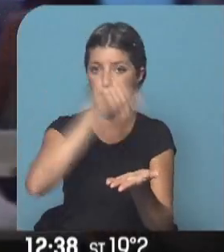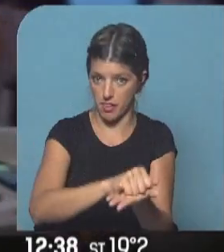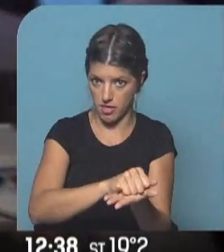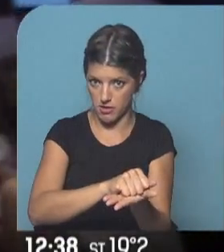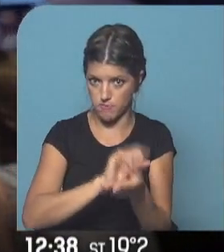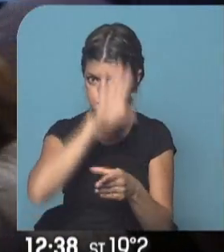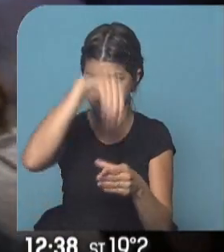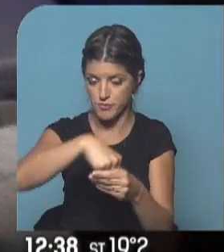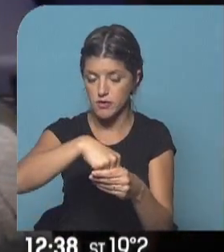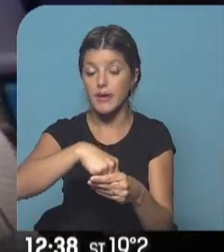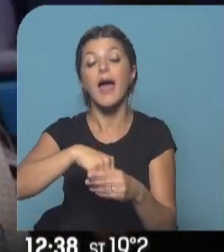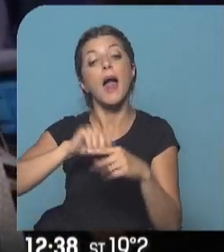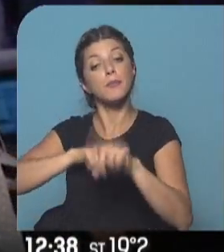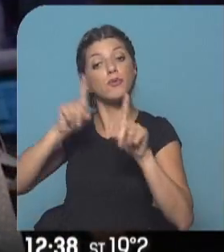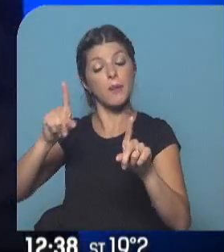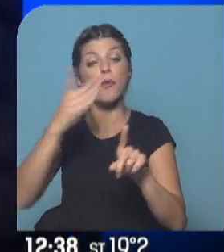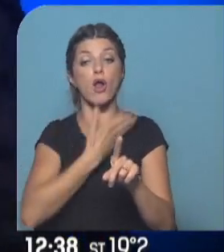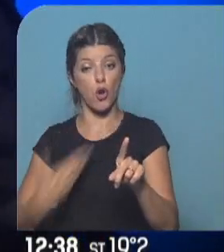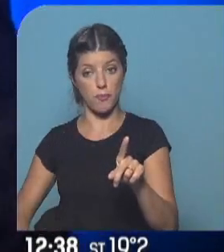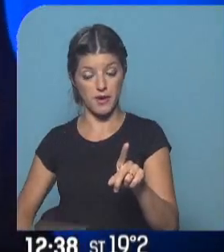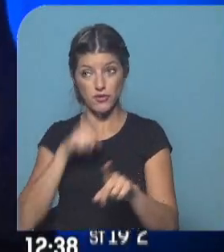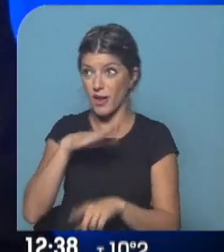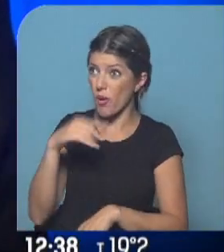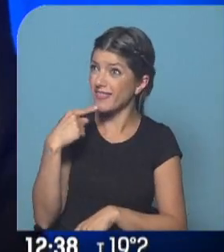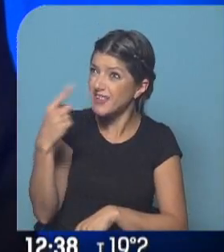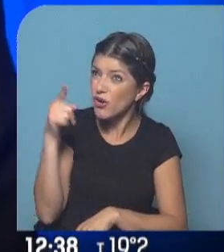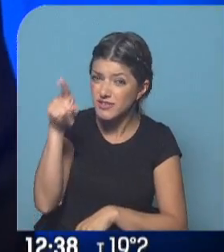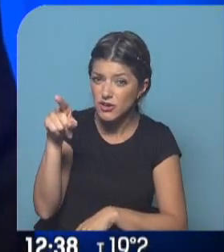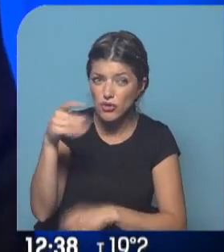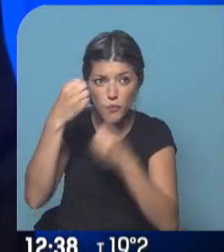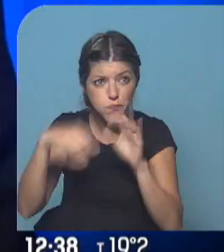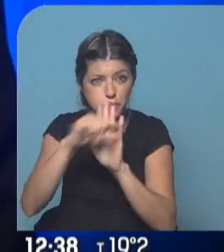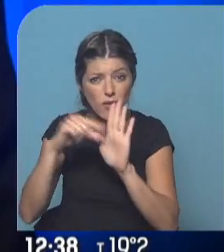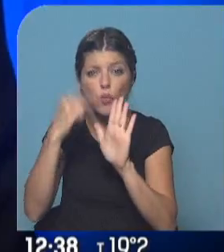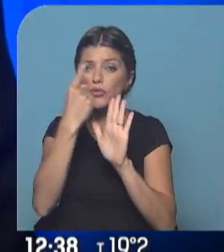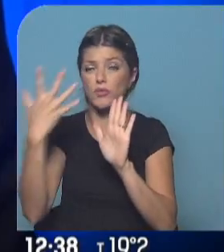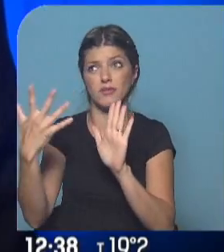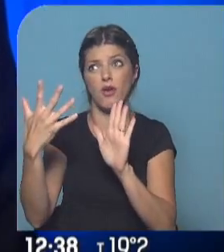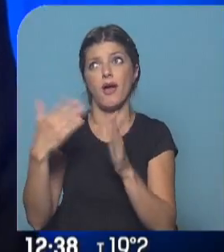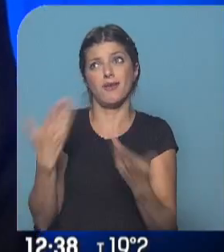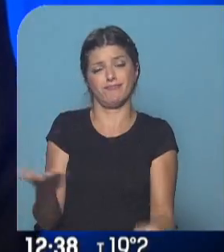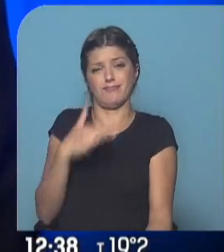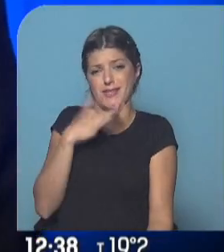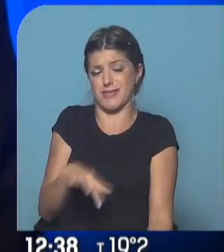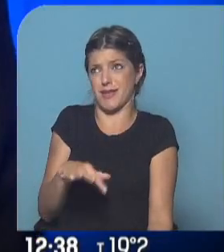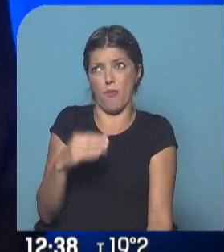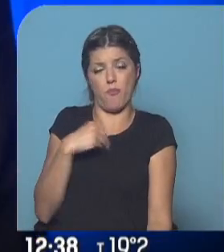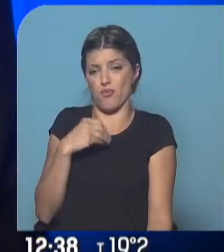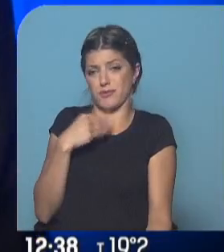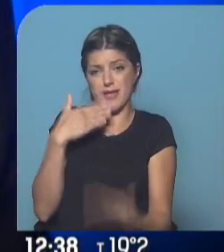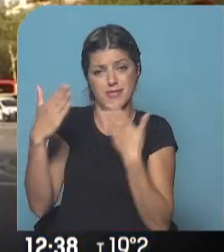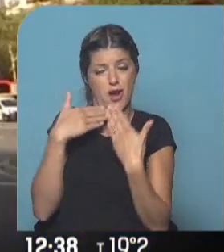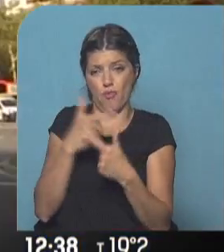del gobierno catalán, Jordi Turull, respondió que si el gobierno activa el 155, entenderemos que no hay voluntad de